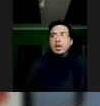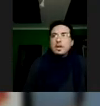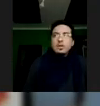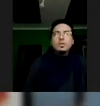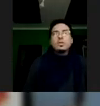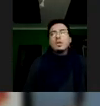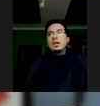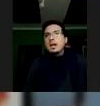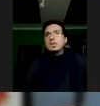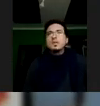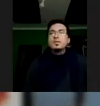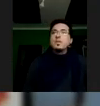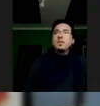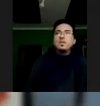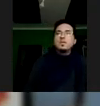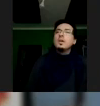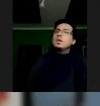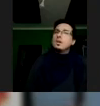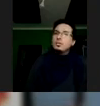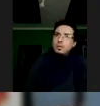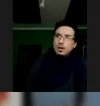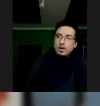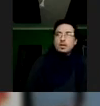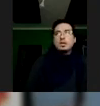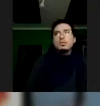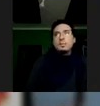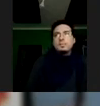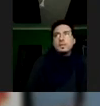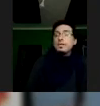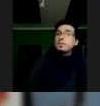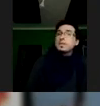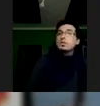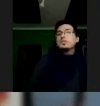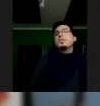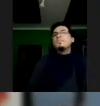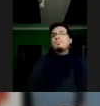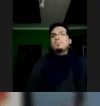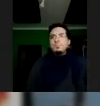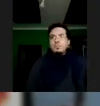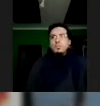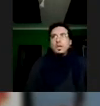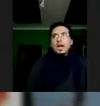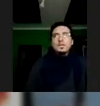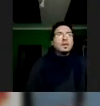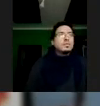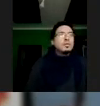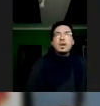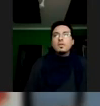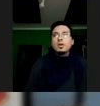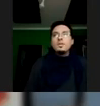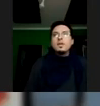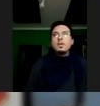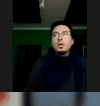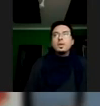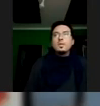los elementos, las casas, los edificios en un plano de arquitectura? Ya vamos a conocerlo. Así que eso, espero que hayan